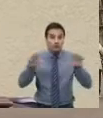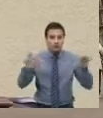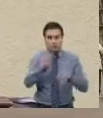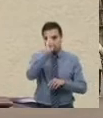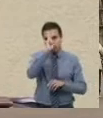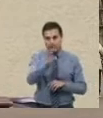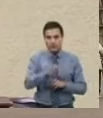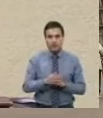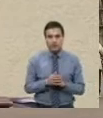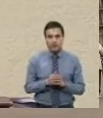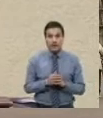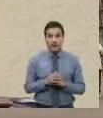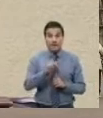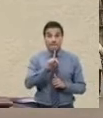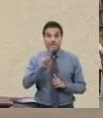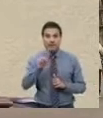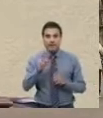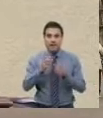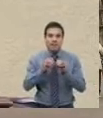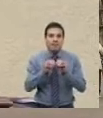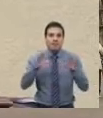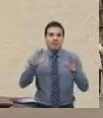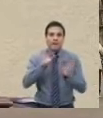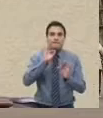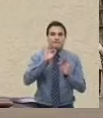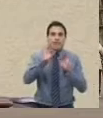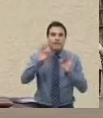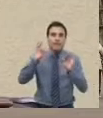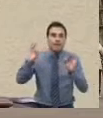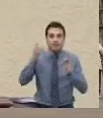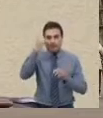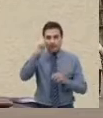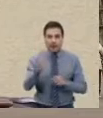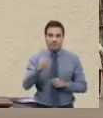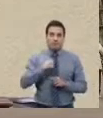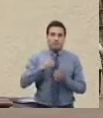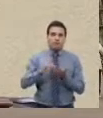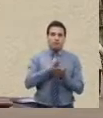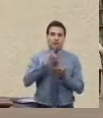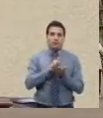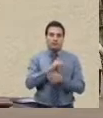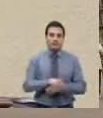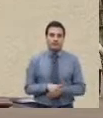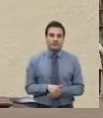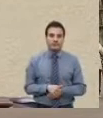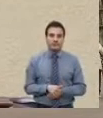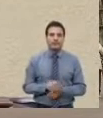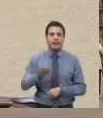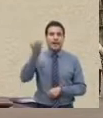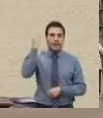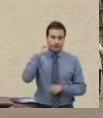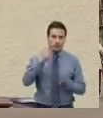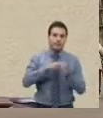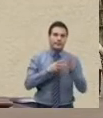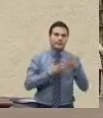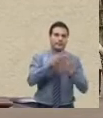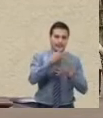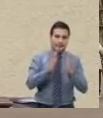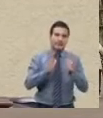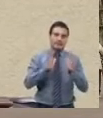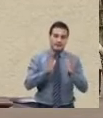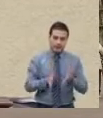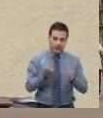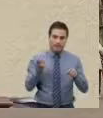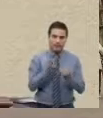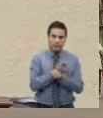finalidad de tratar de posicionarse de manera alevosa y ventajosa. Pasó en el 15 y vuelve a